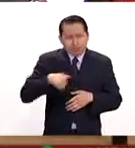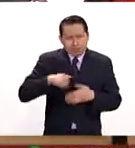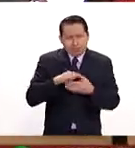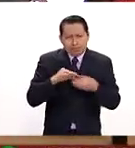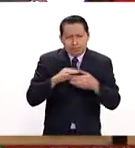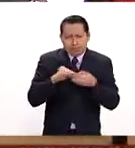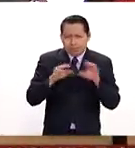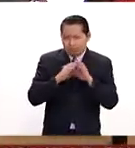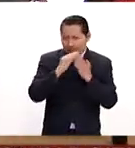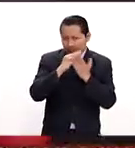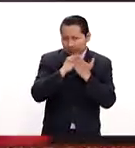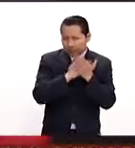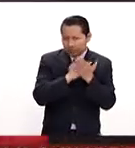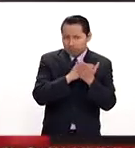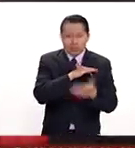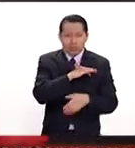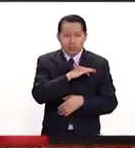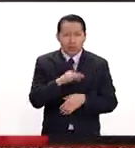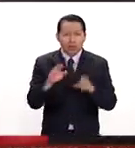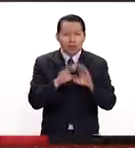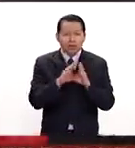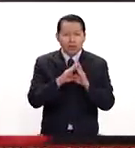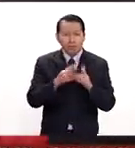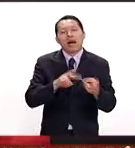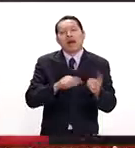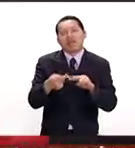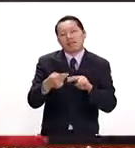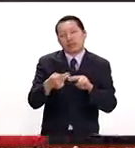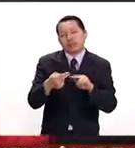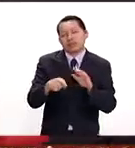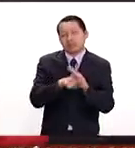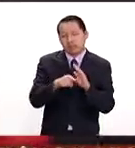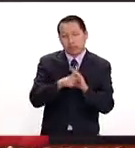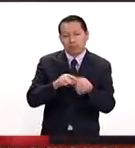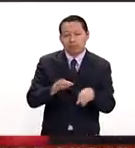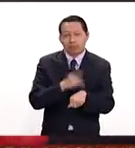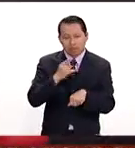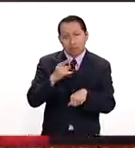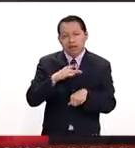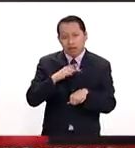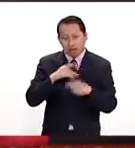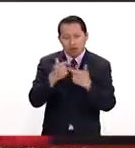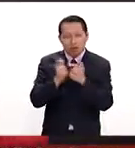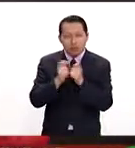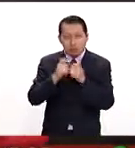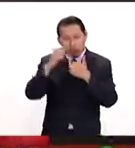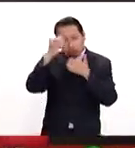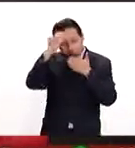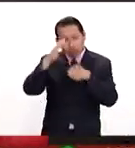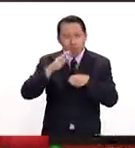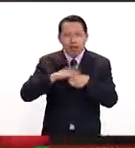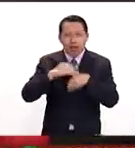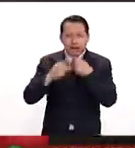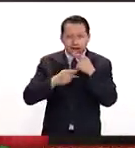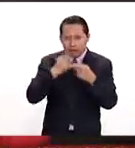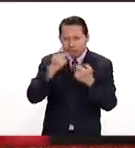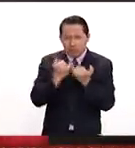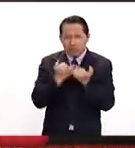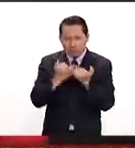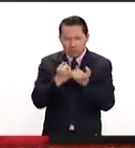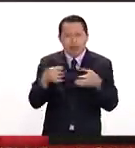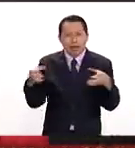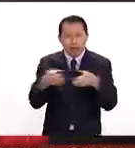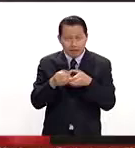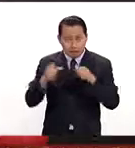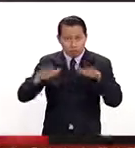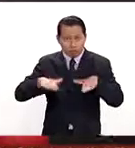de medidas en realidad podría tener efectos contraproducentes, alimenta la narrativa de grupos terroristas, aísla a la comunidad